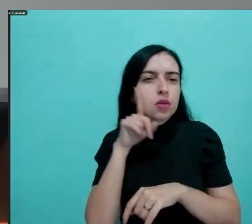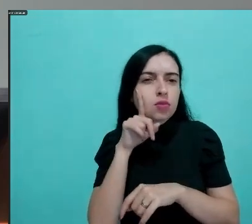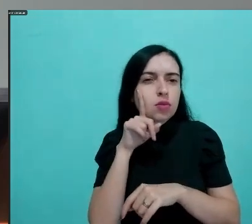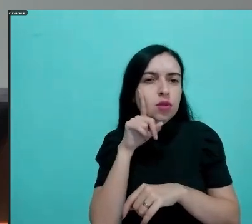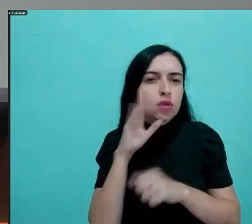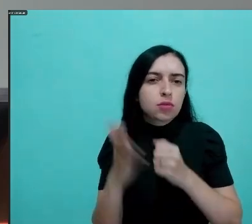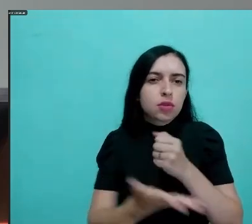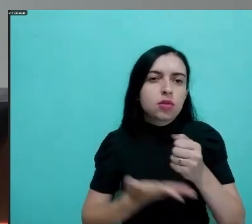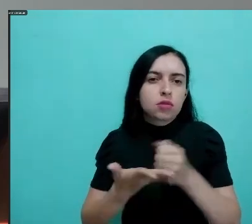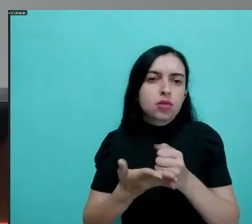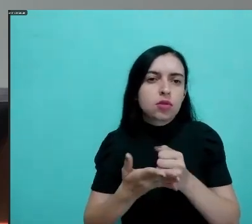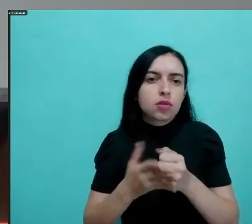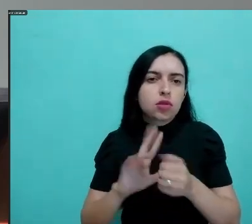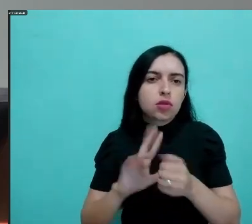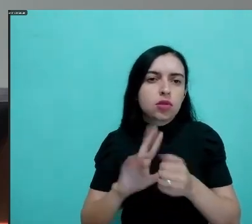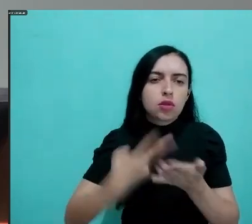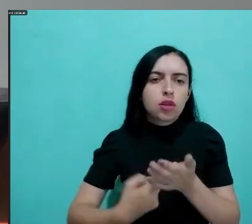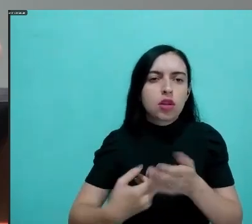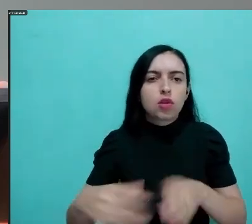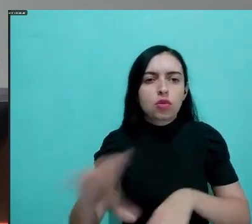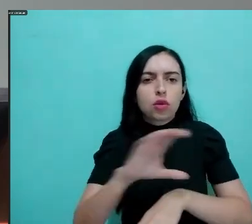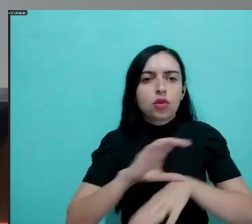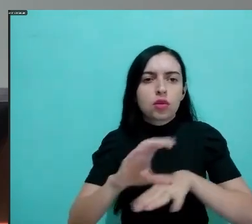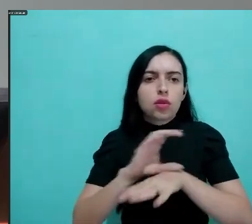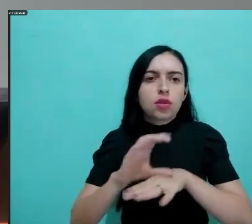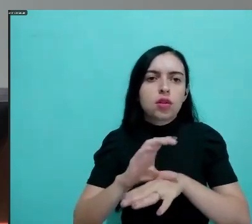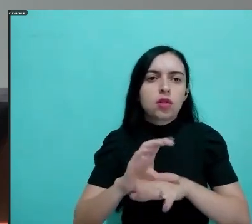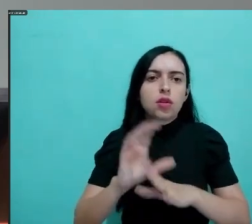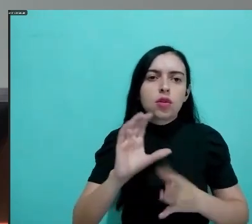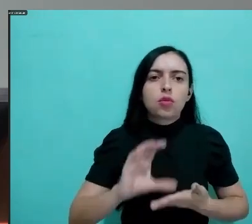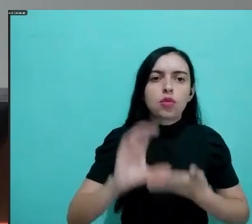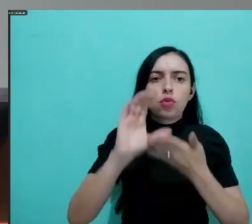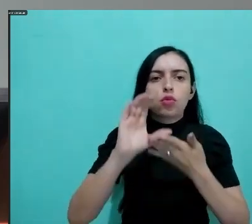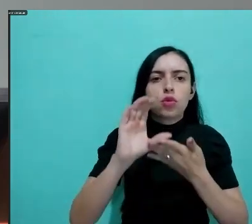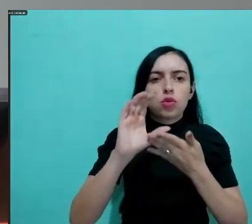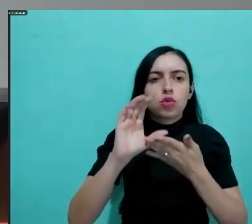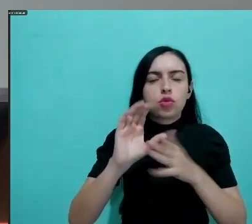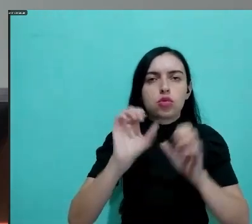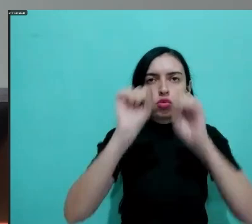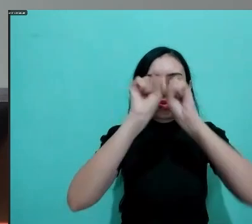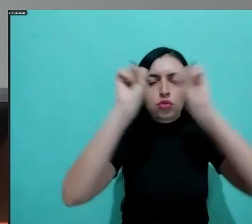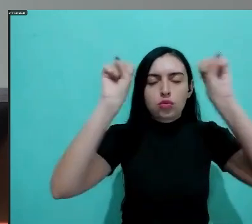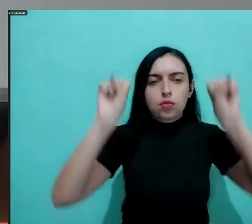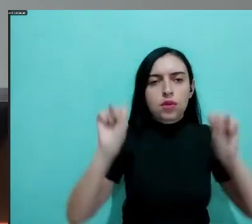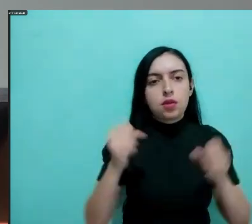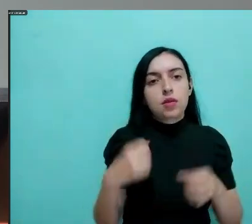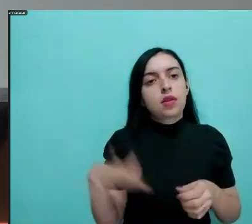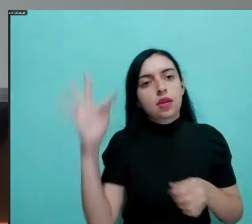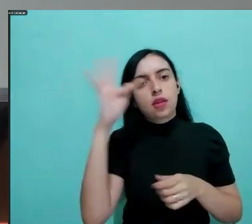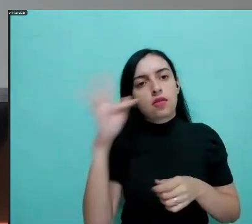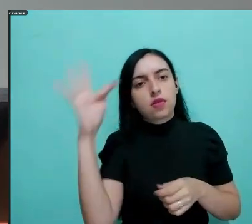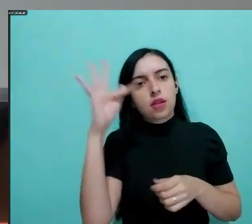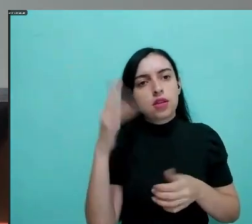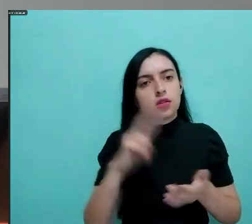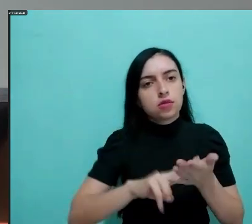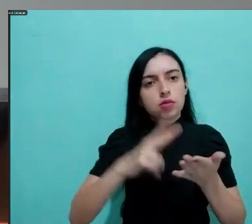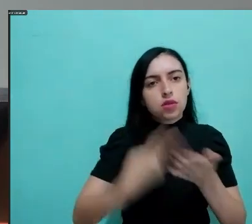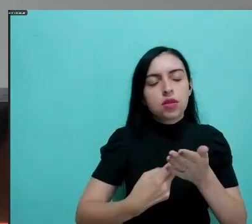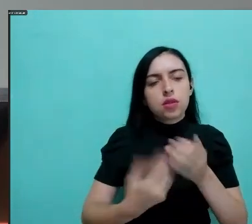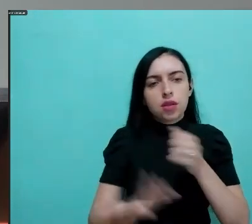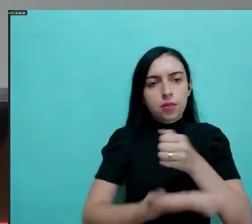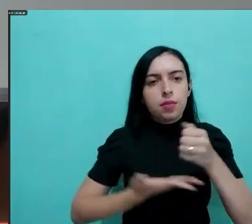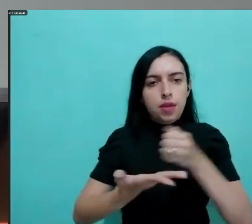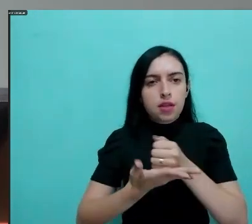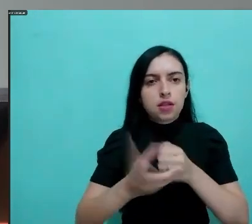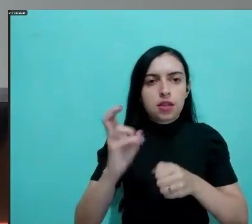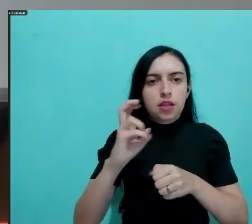de la Constitución fueron dadas por la Corte Suprema, en Francia las interpretaciones fundadoras de la Quinta